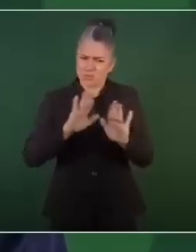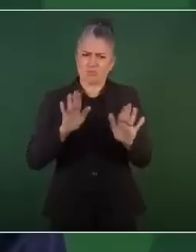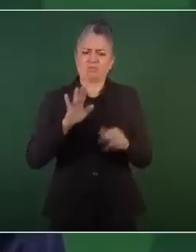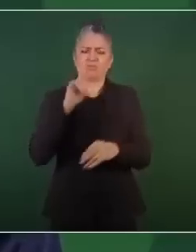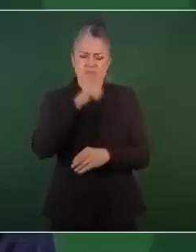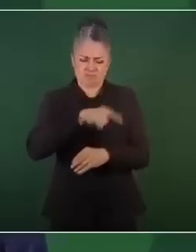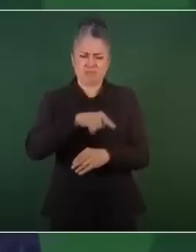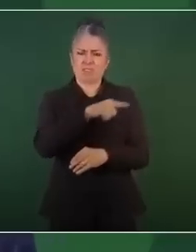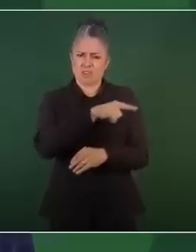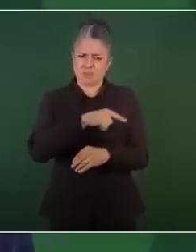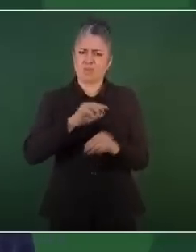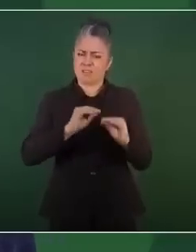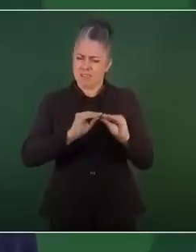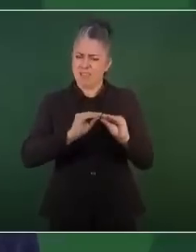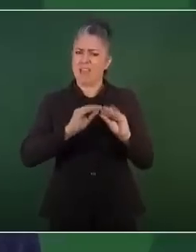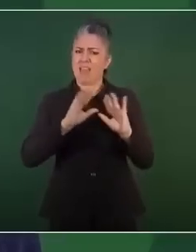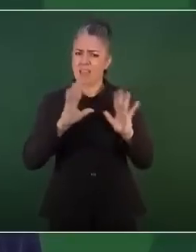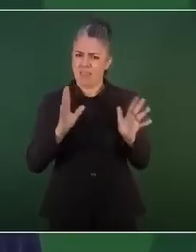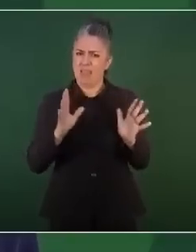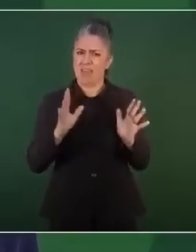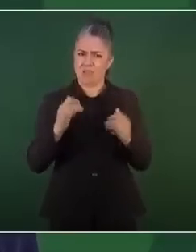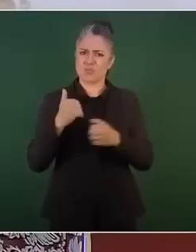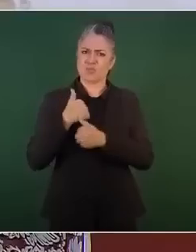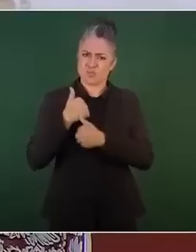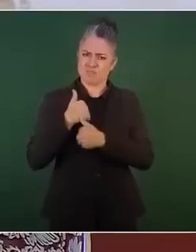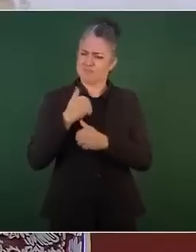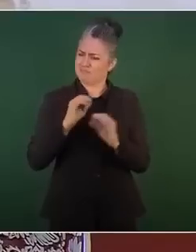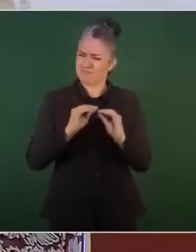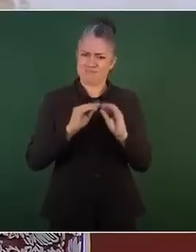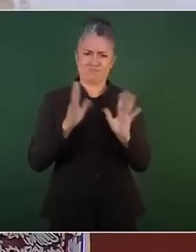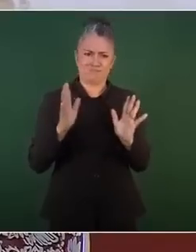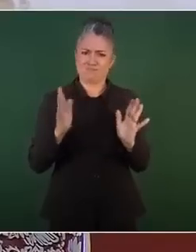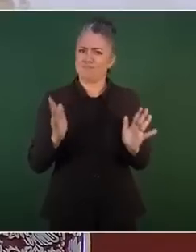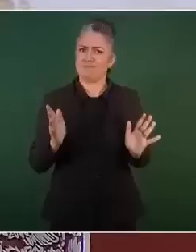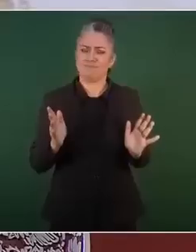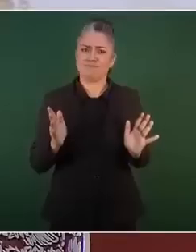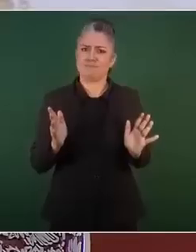tienen muy claro de que si